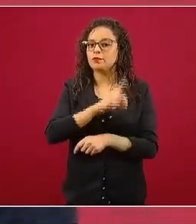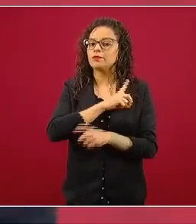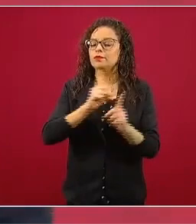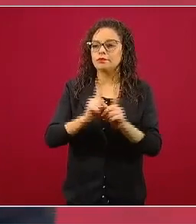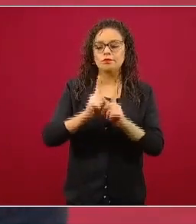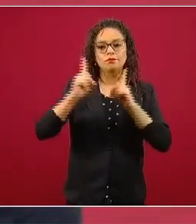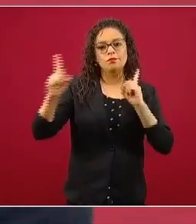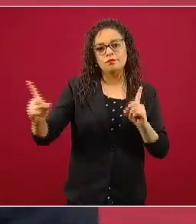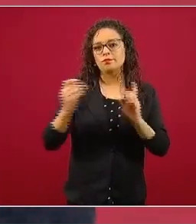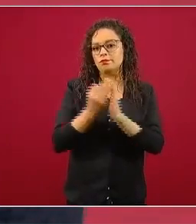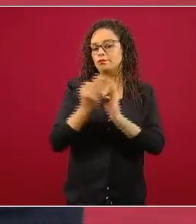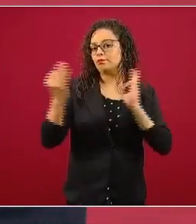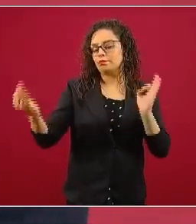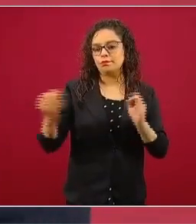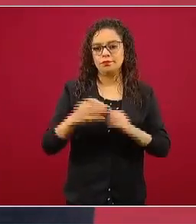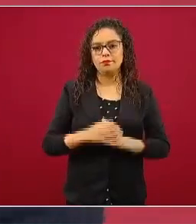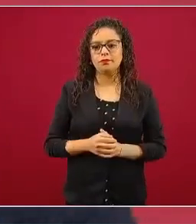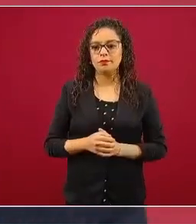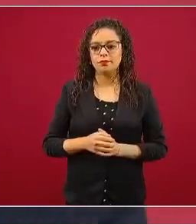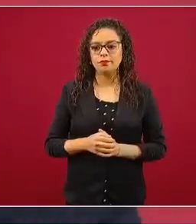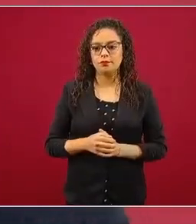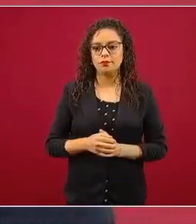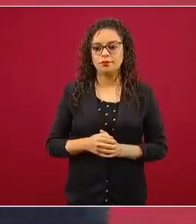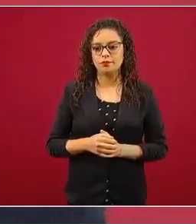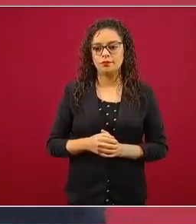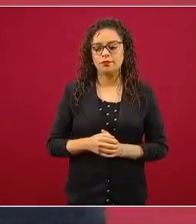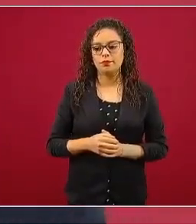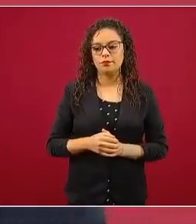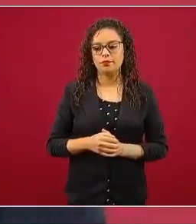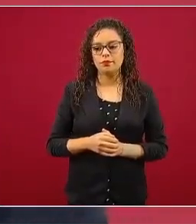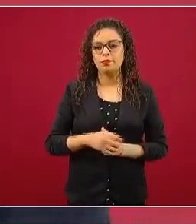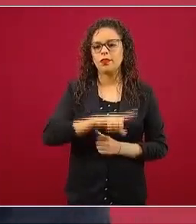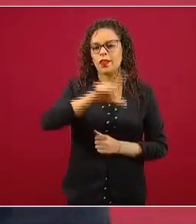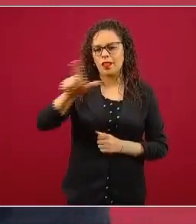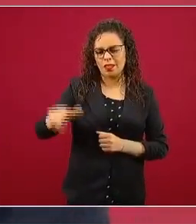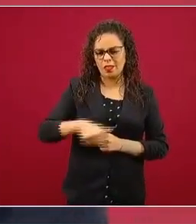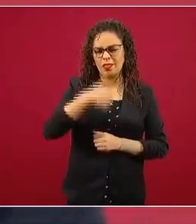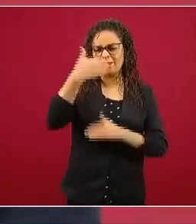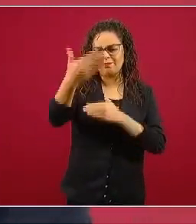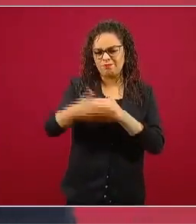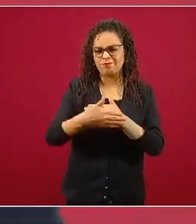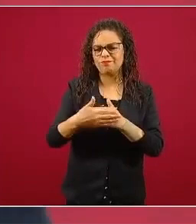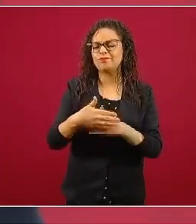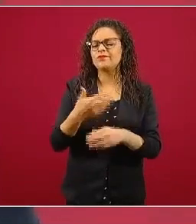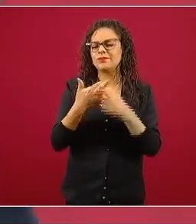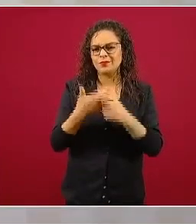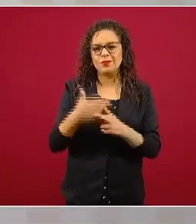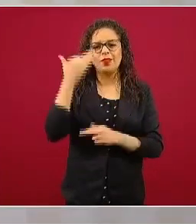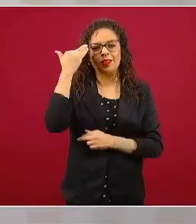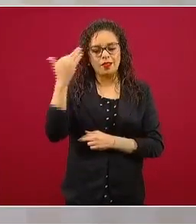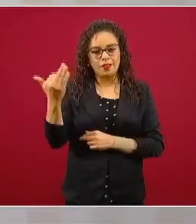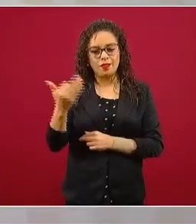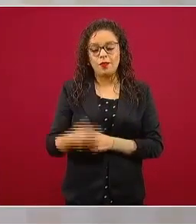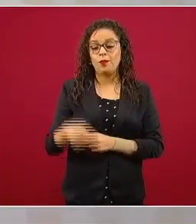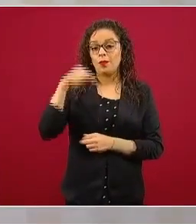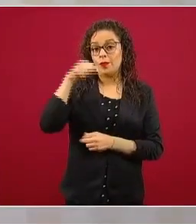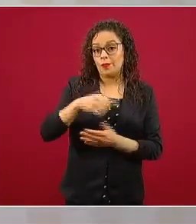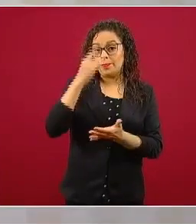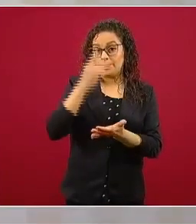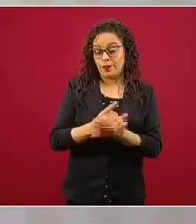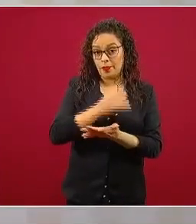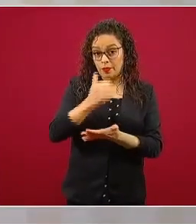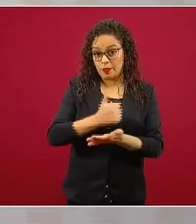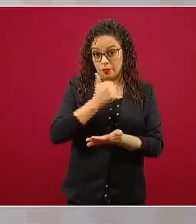Ya va a haber tiempo. En el caso de la Ciudad de México, habla de el